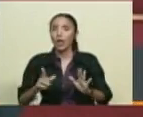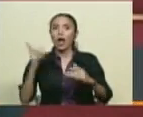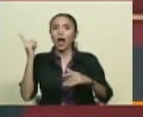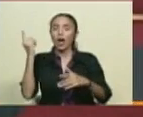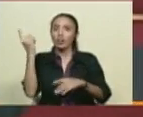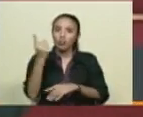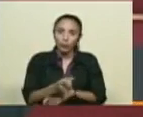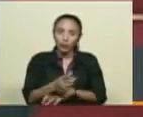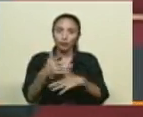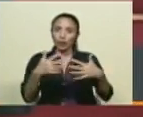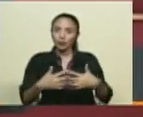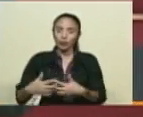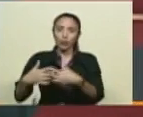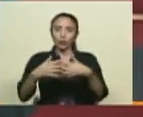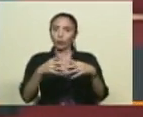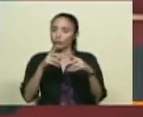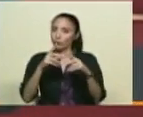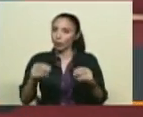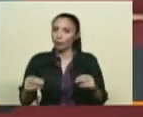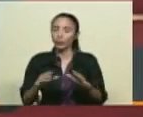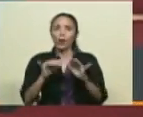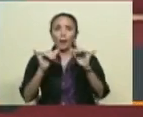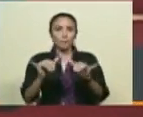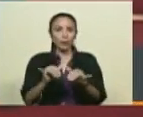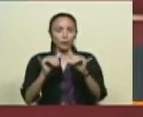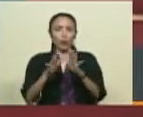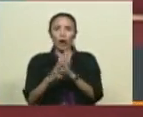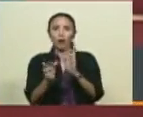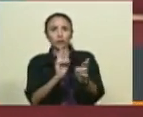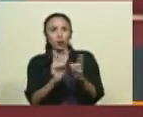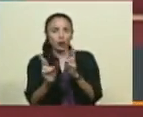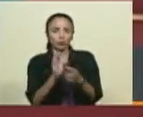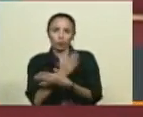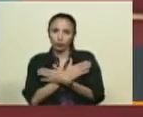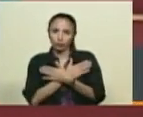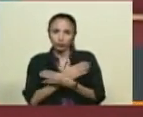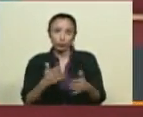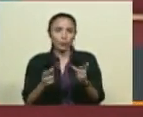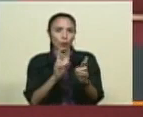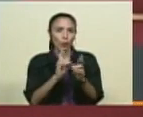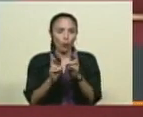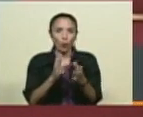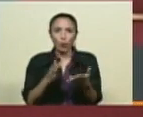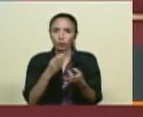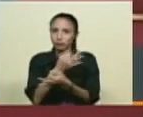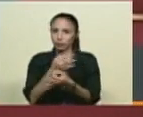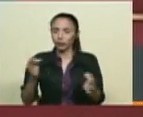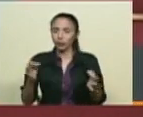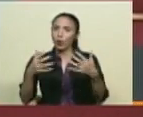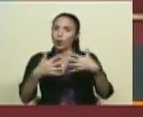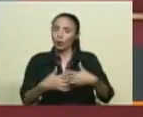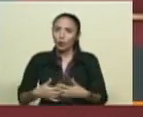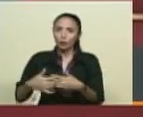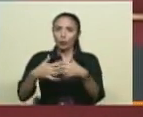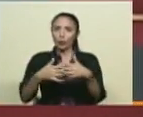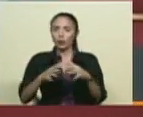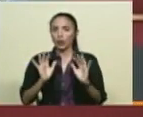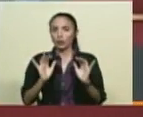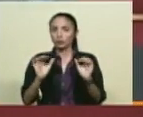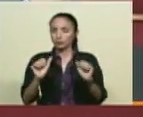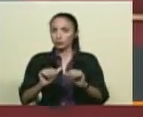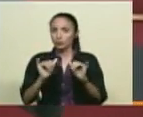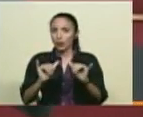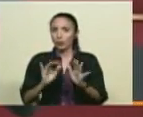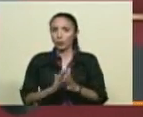Unidos. Queremos tener las mejores relaciones comerciales, energéticas, con los Estados Unidos, con